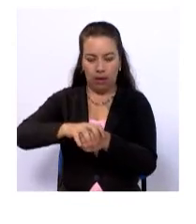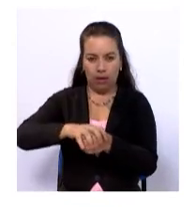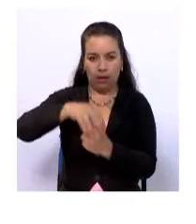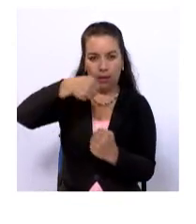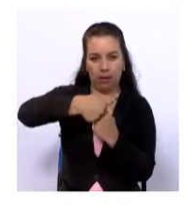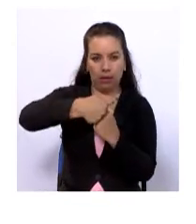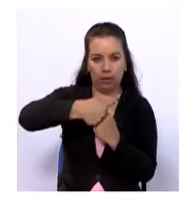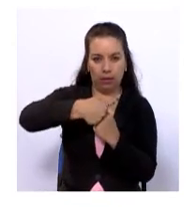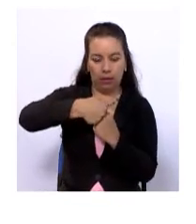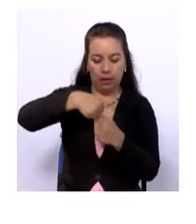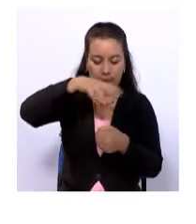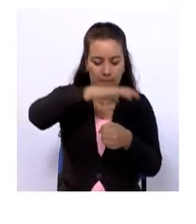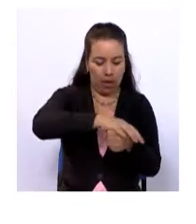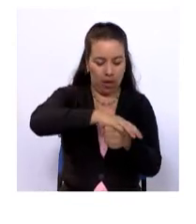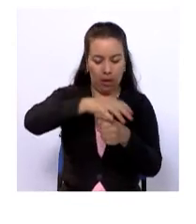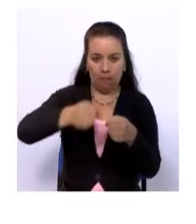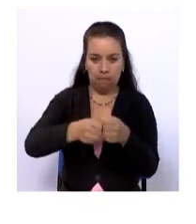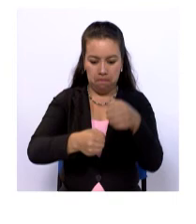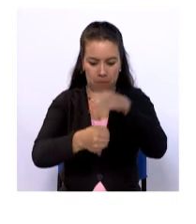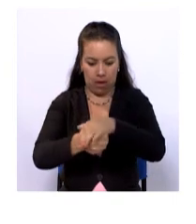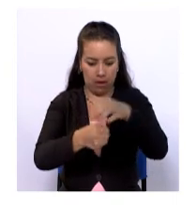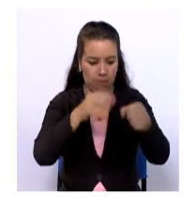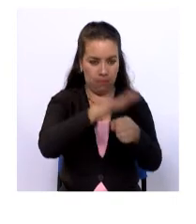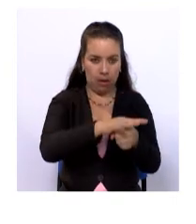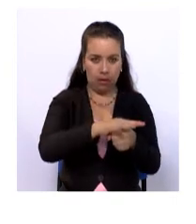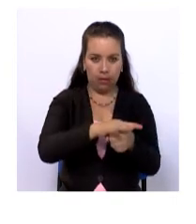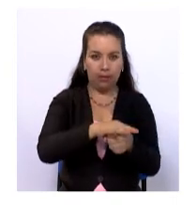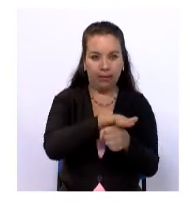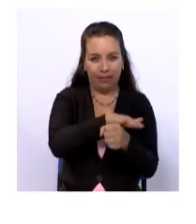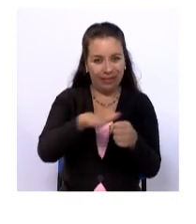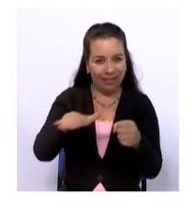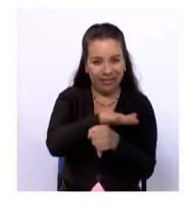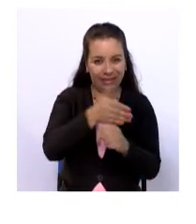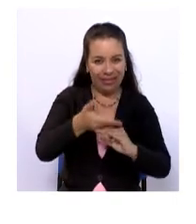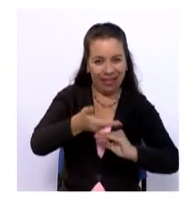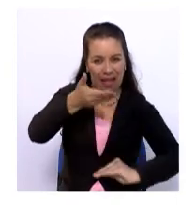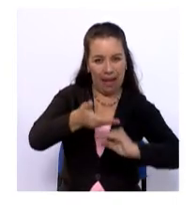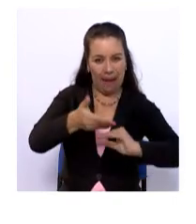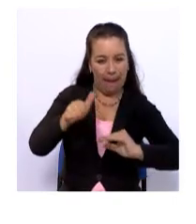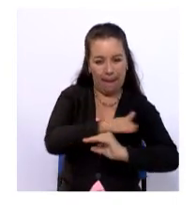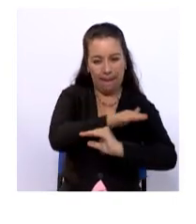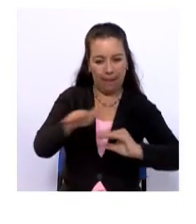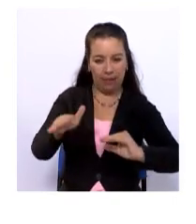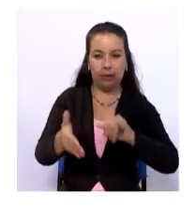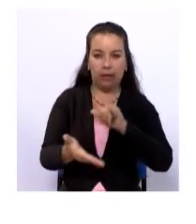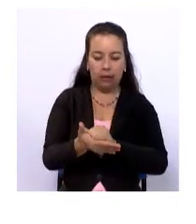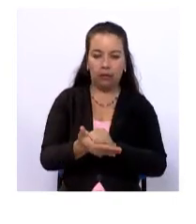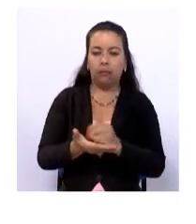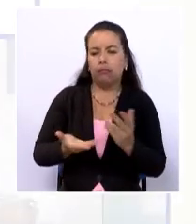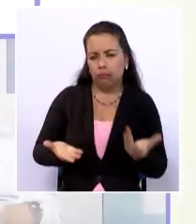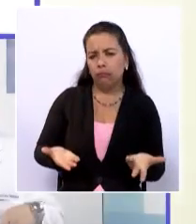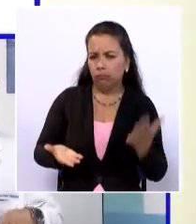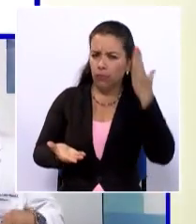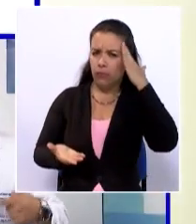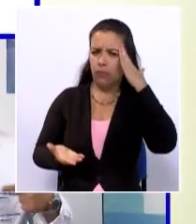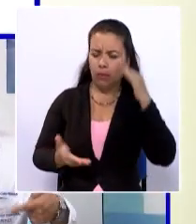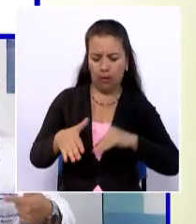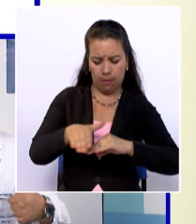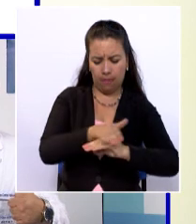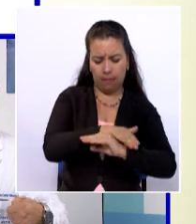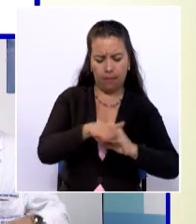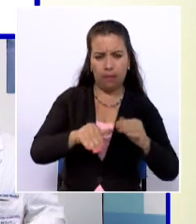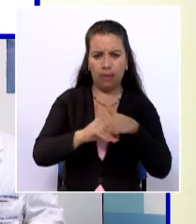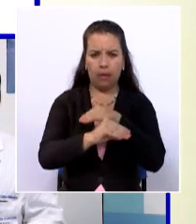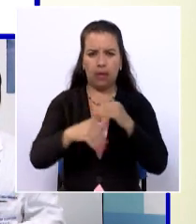de los cóndilos femorales o sea de las dos protuberancias que tiene el fémur distal mente y evita que esas dos superficies socias